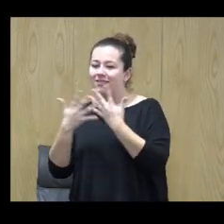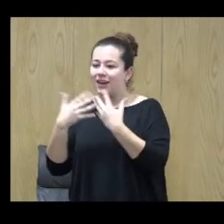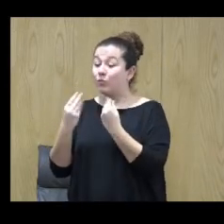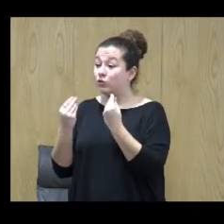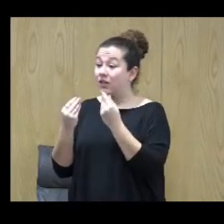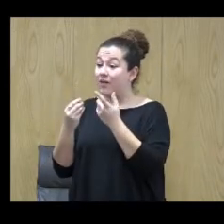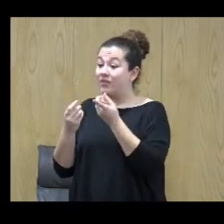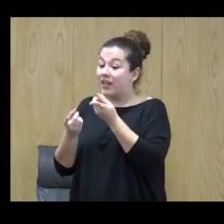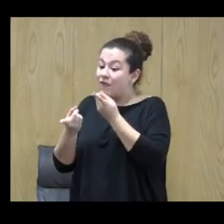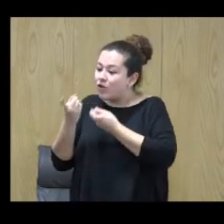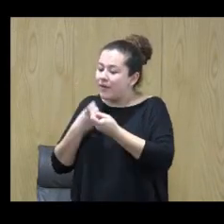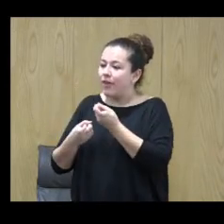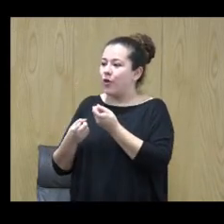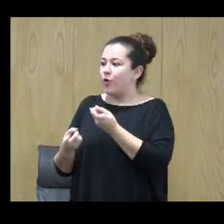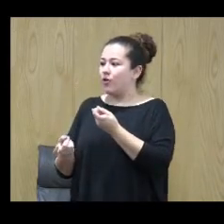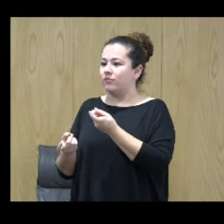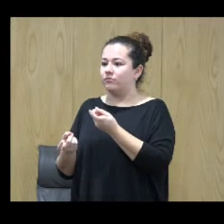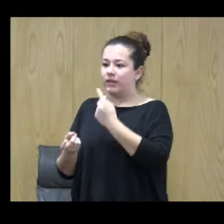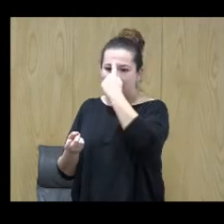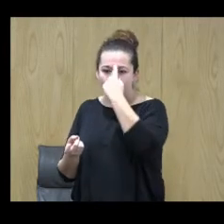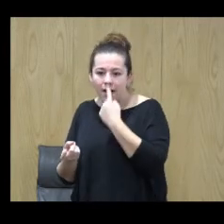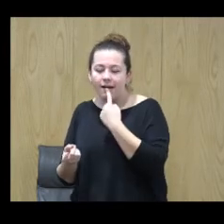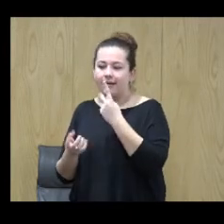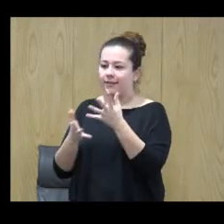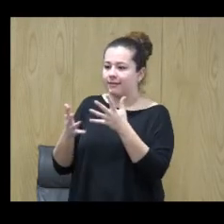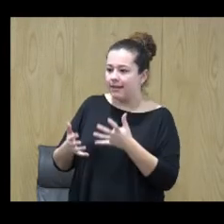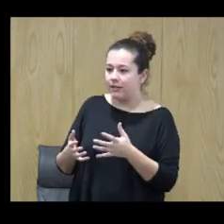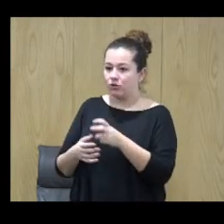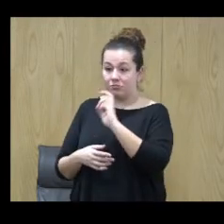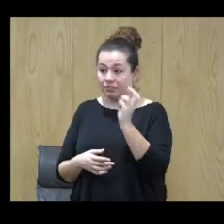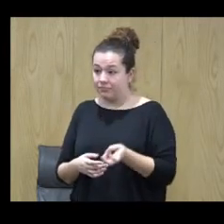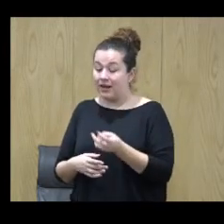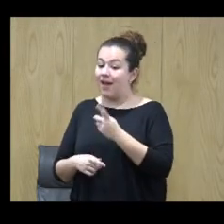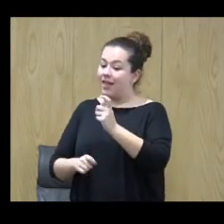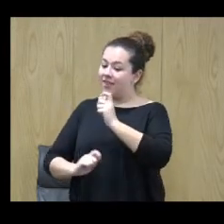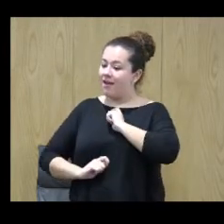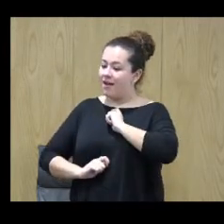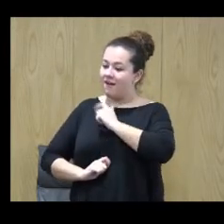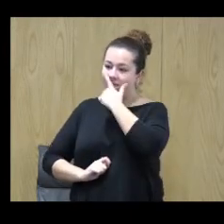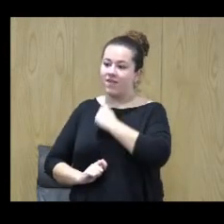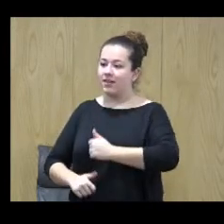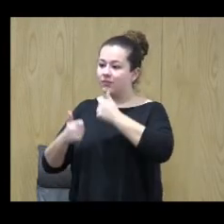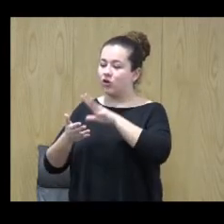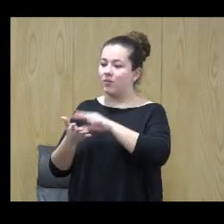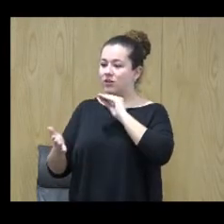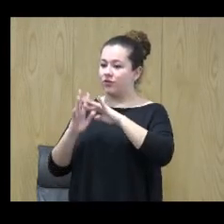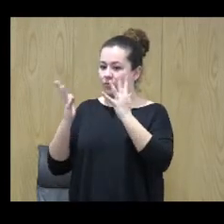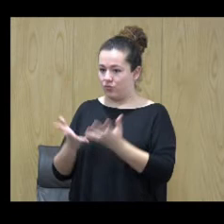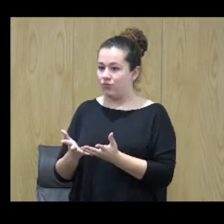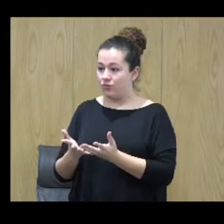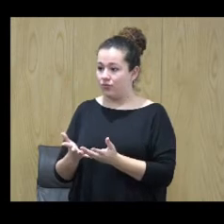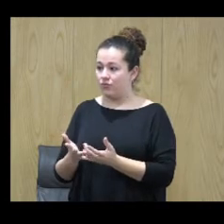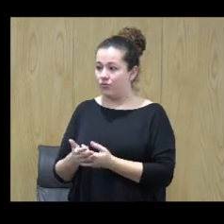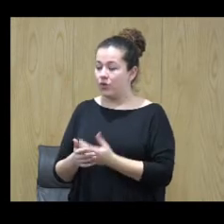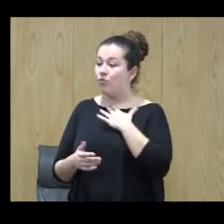disponible, como cómics, como imágenes, como textos, que hacen más fácil la comprensión del mundo que nos rodea. Es decir, podemos utilizar